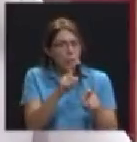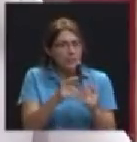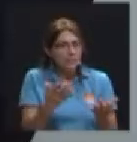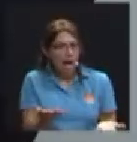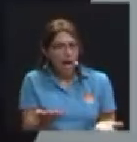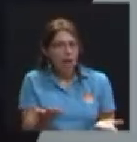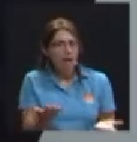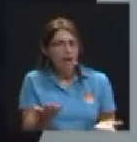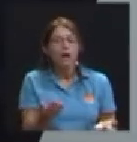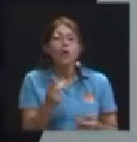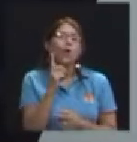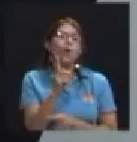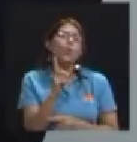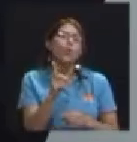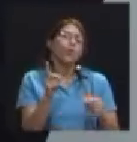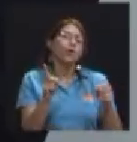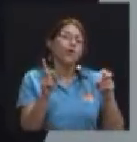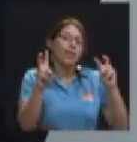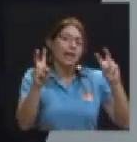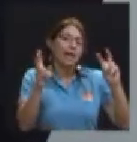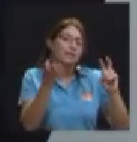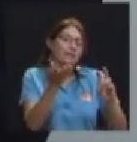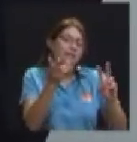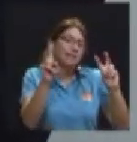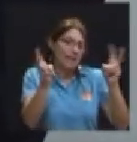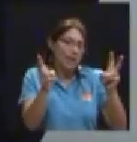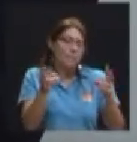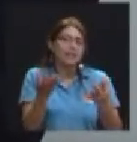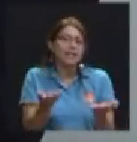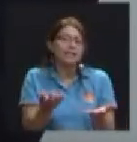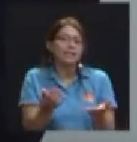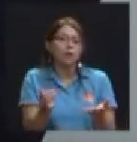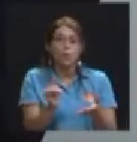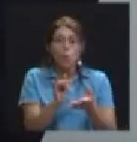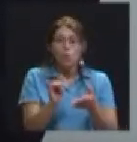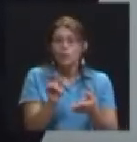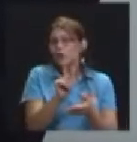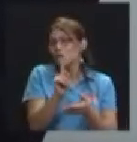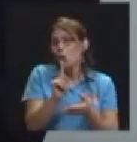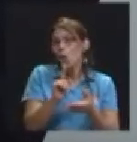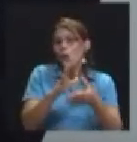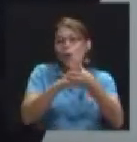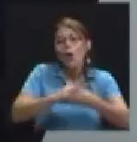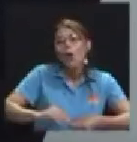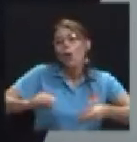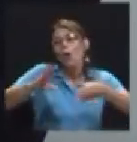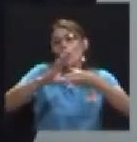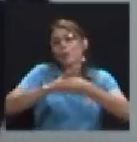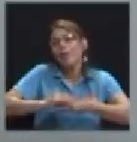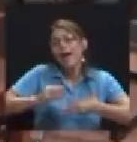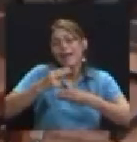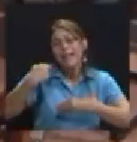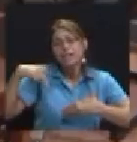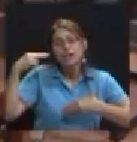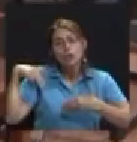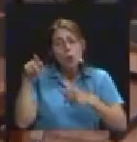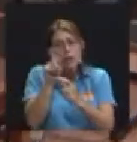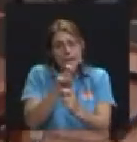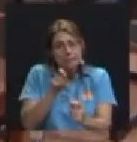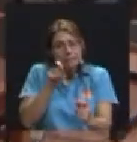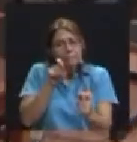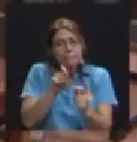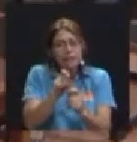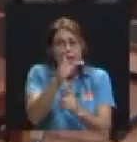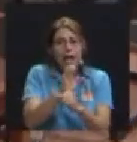de alguna forma, contar no la historia detallada de cada familia, es decir, no vamos al chisme, sino que